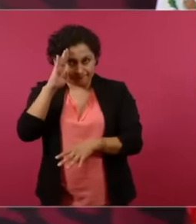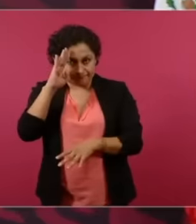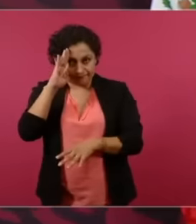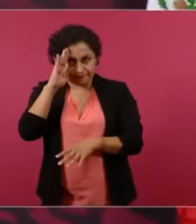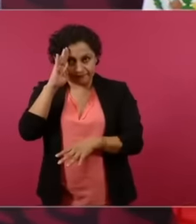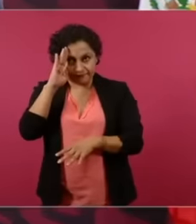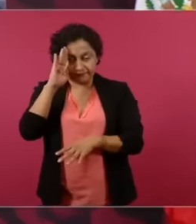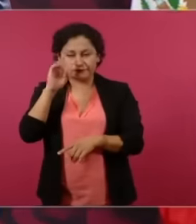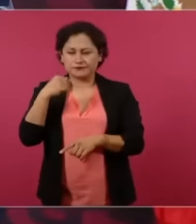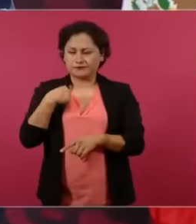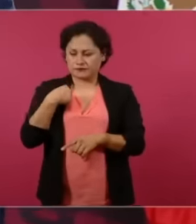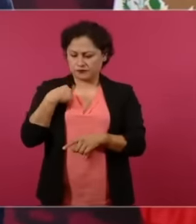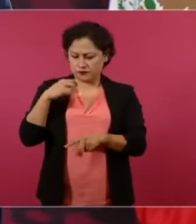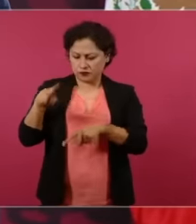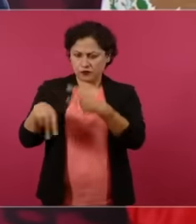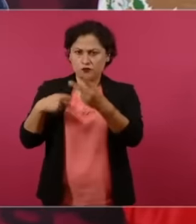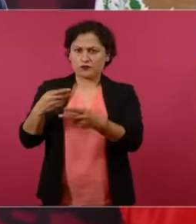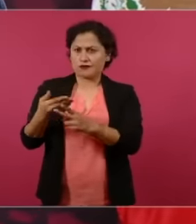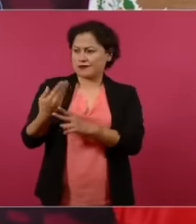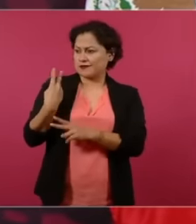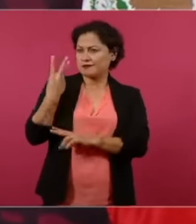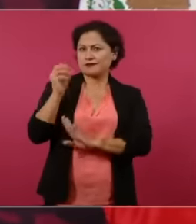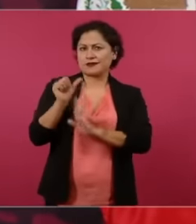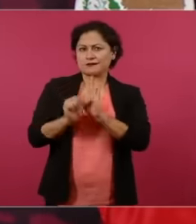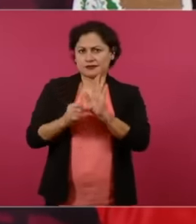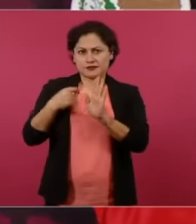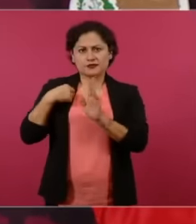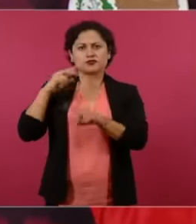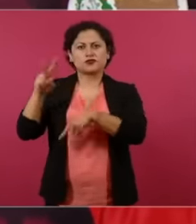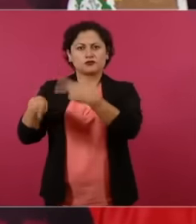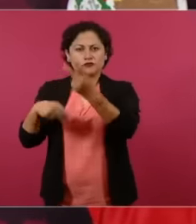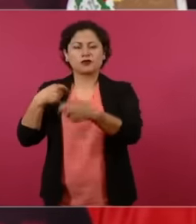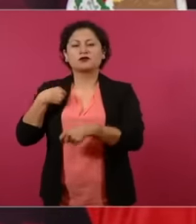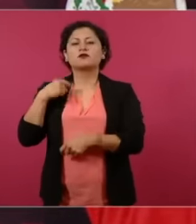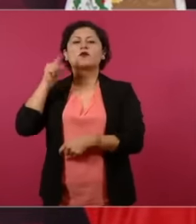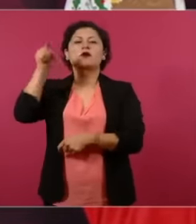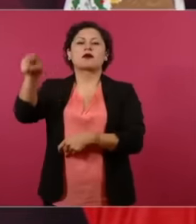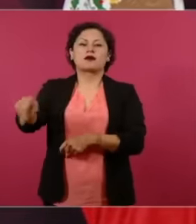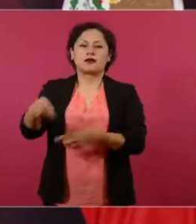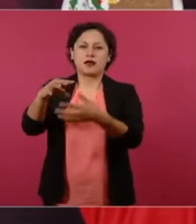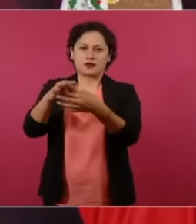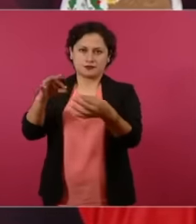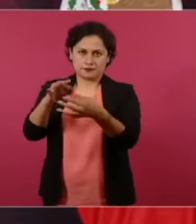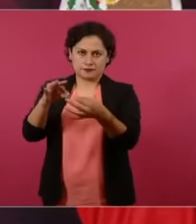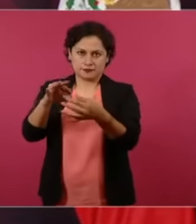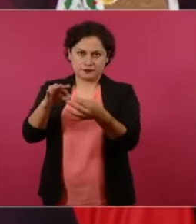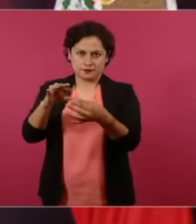fui hace 3 meses, les comentaba, y les dije que en abril.